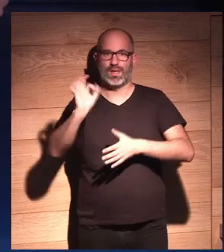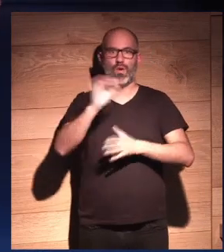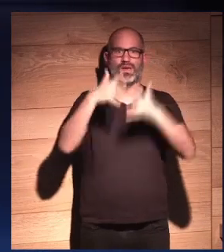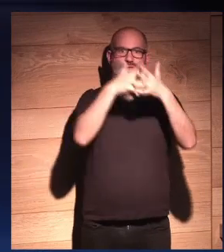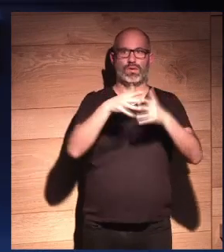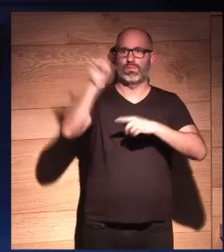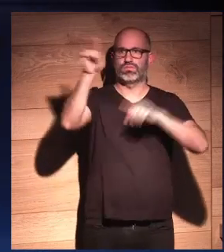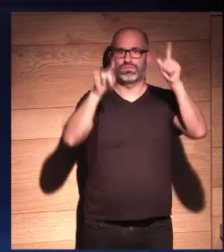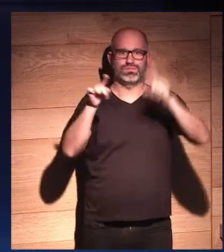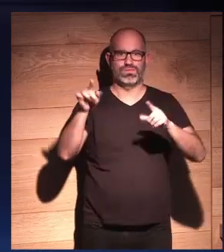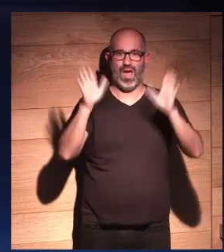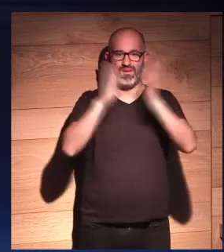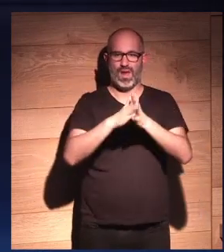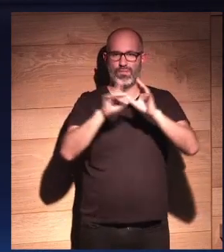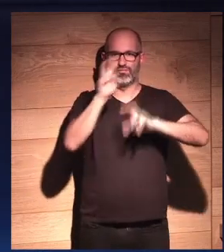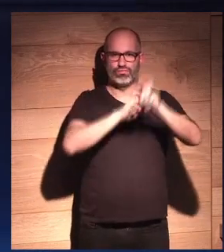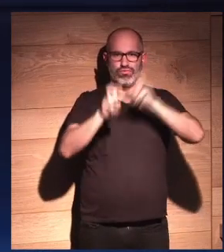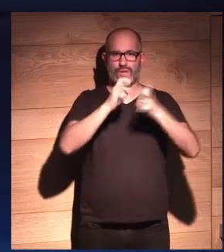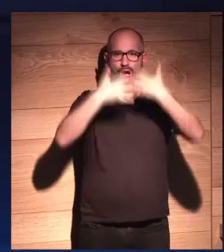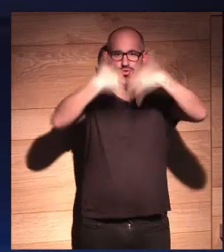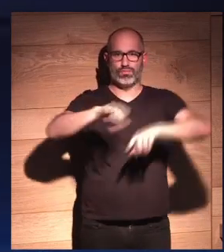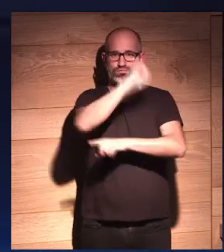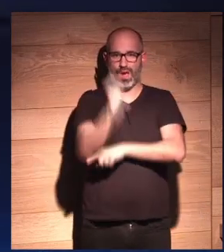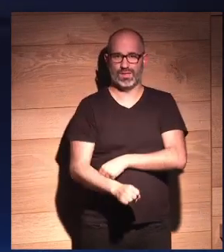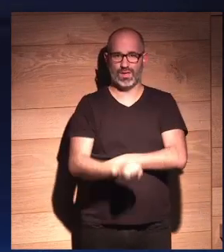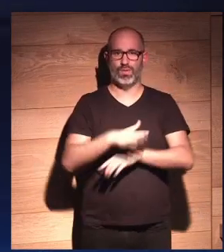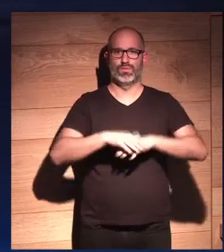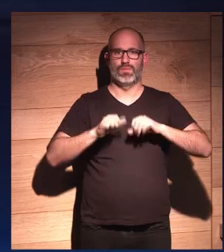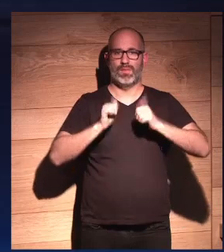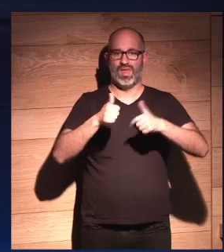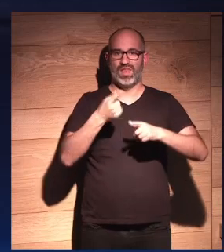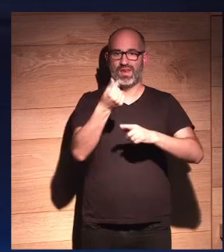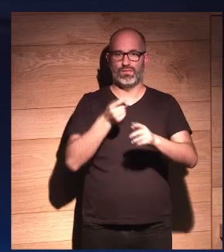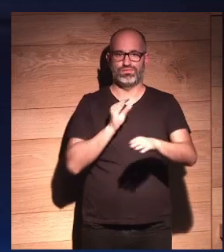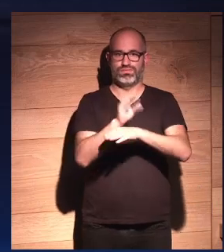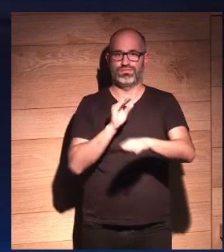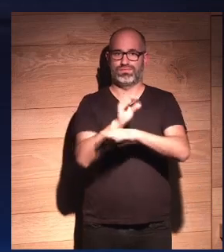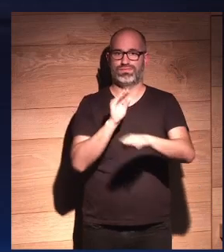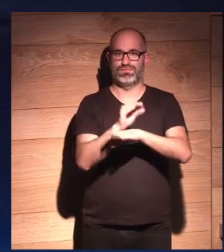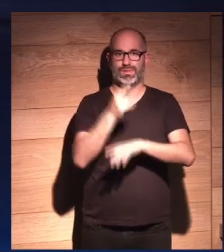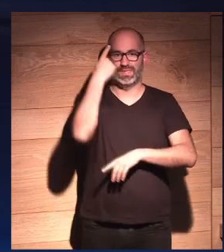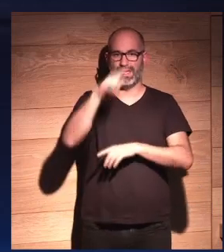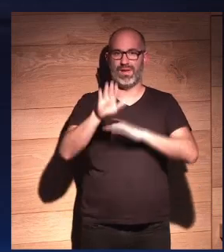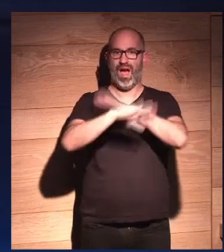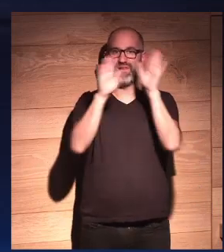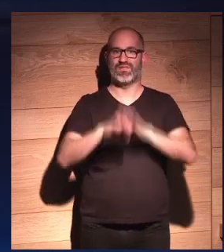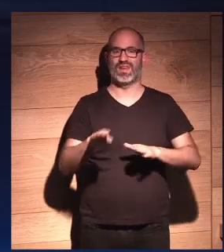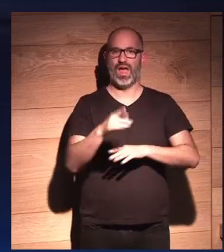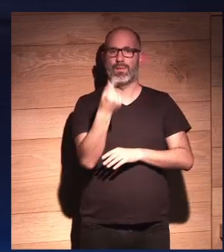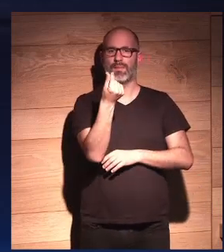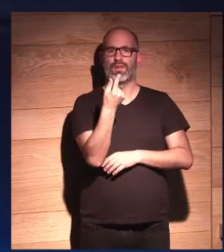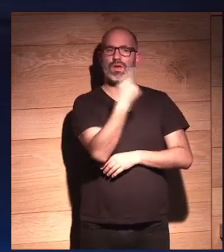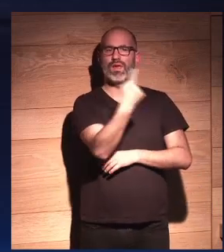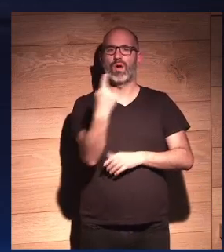en Estados Unidos. Una vez que empiezas ya a meter el dinero en tus campañas, lo más importante ahí es saber el coste de adquisición de cada uno de